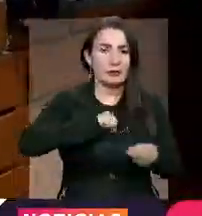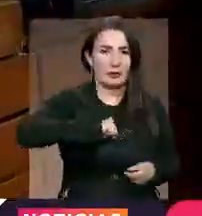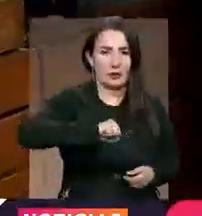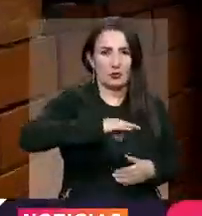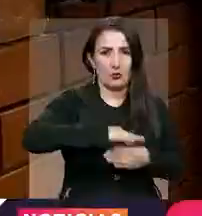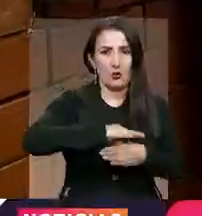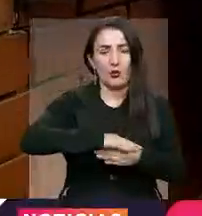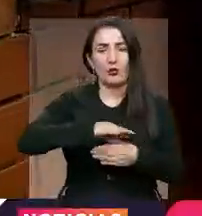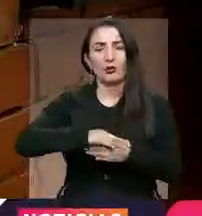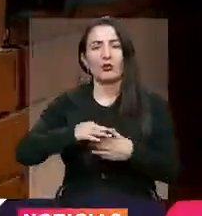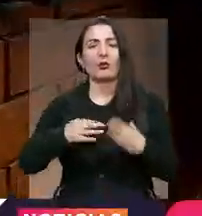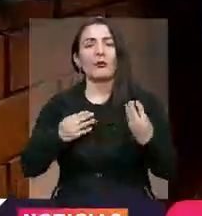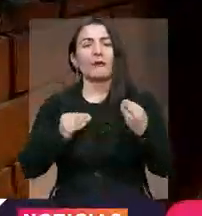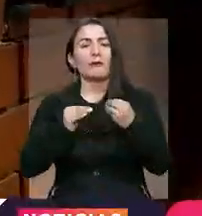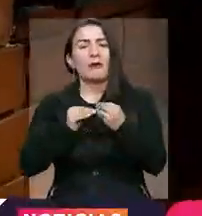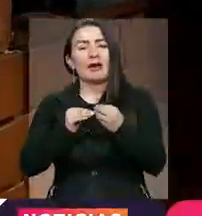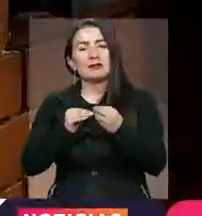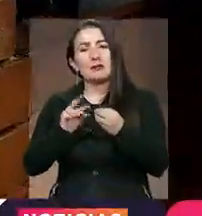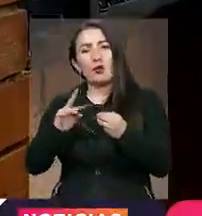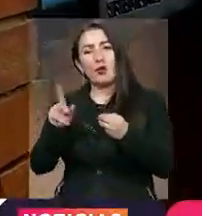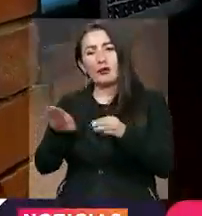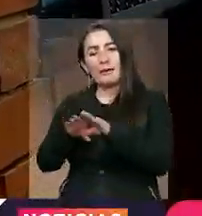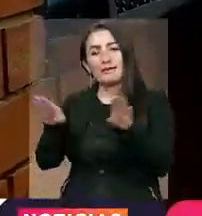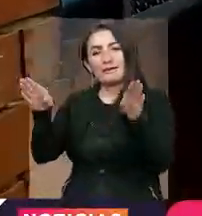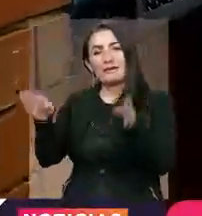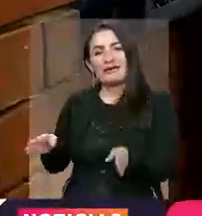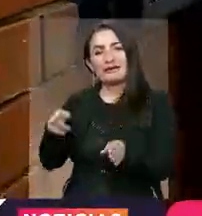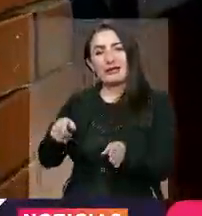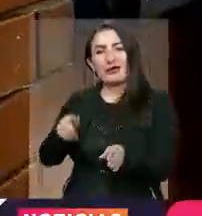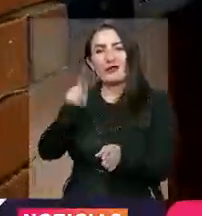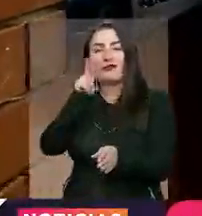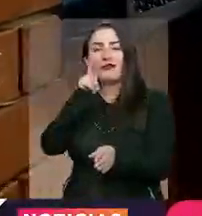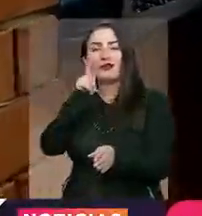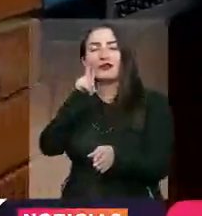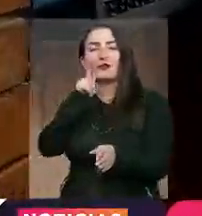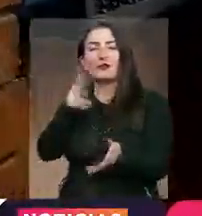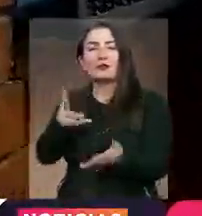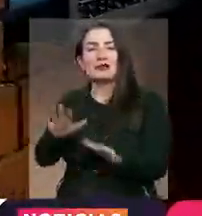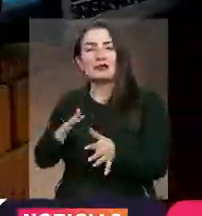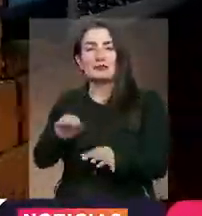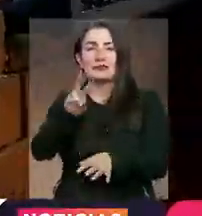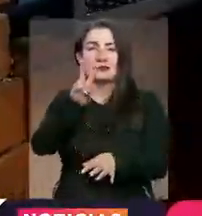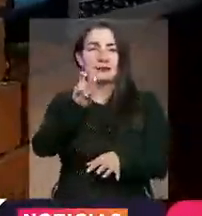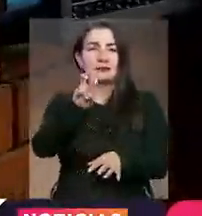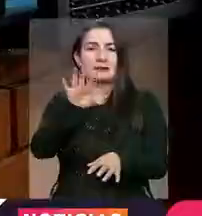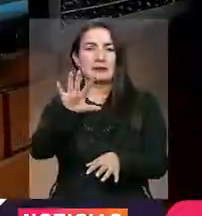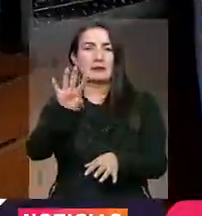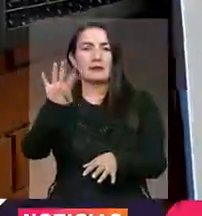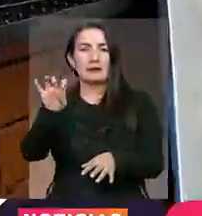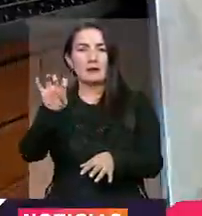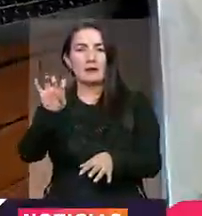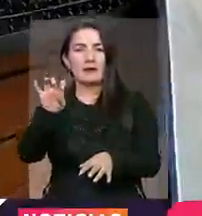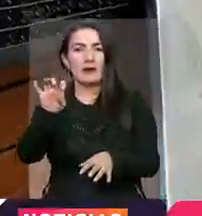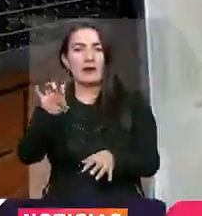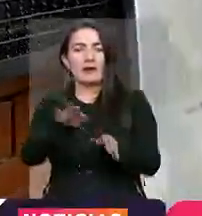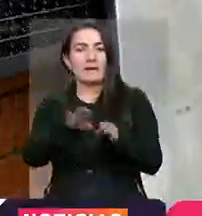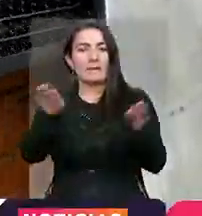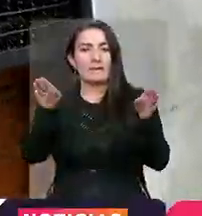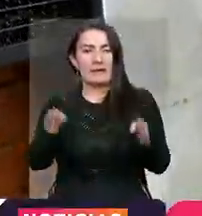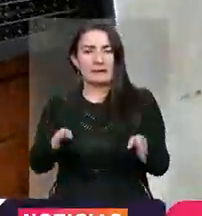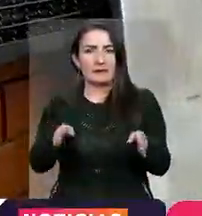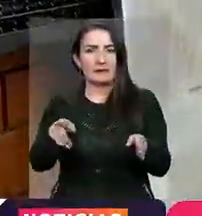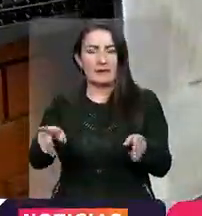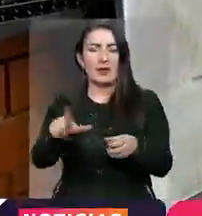al voto. Pero también una de las mesas es aquí en Fontibón y hay cerca de 759 mesas para